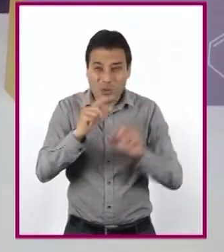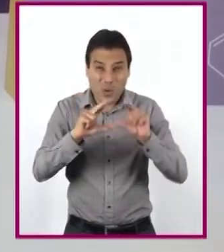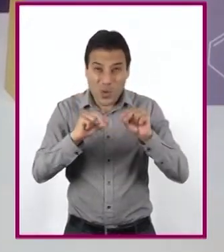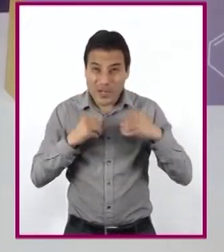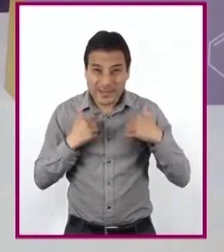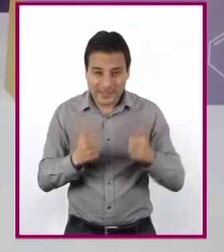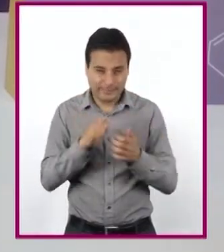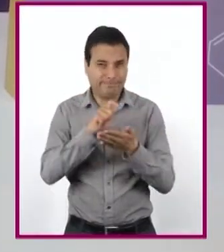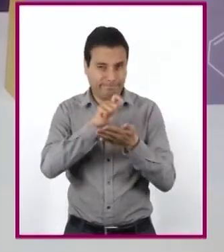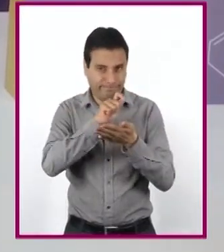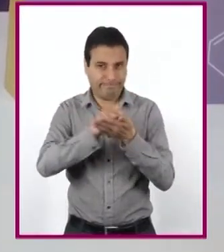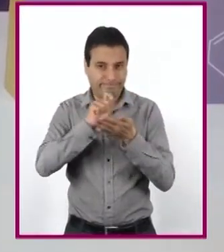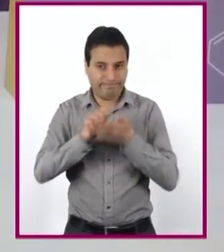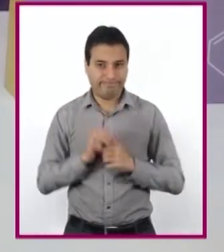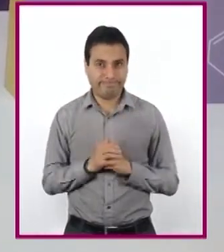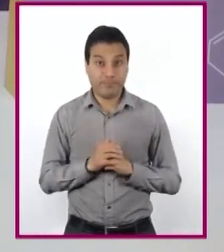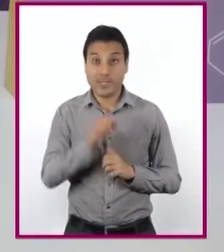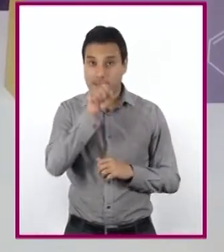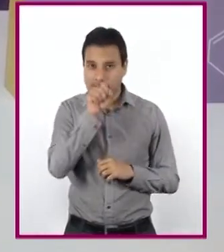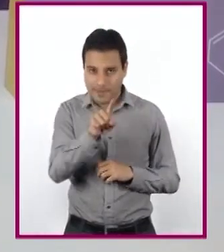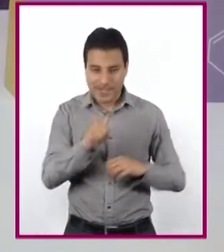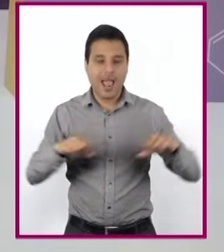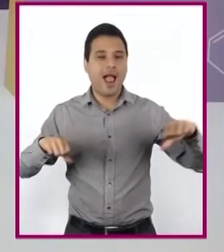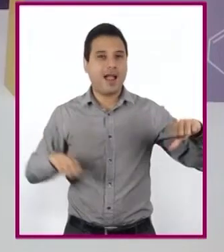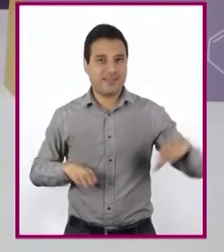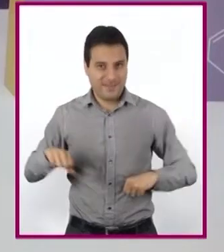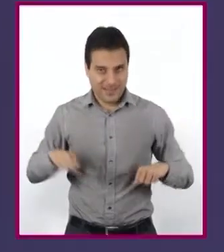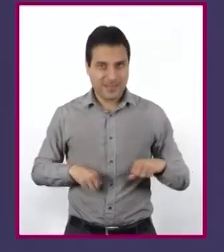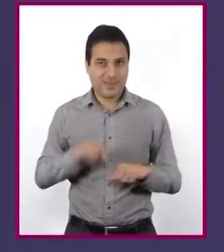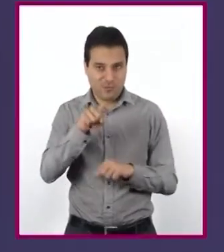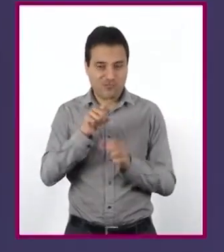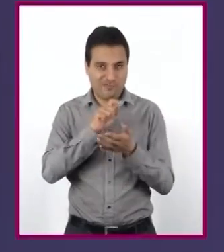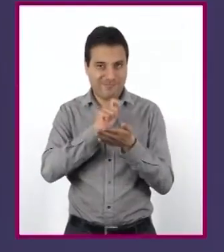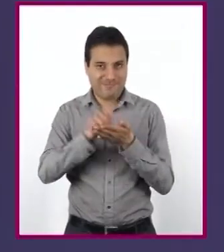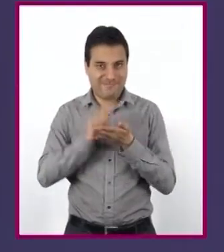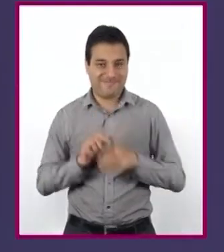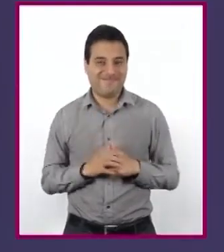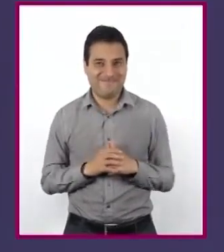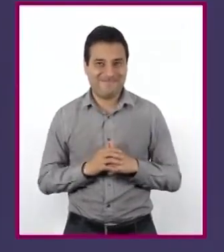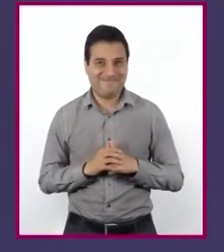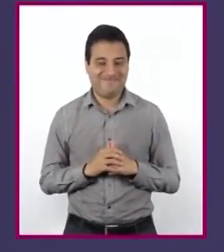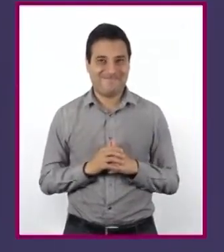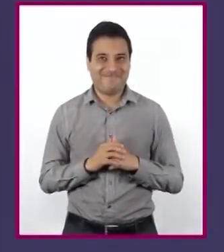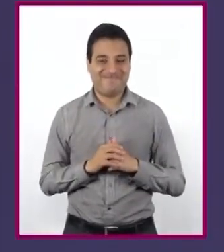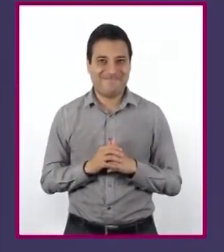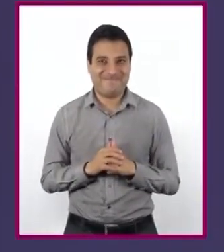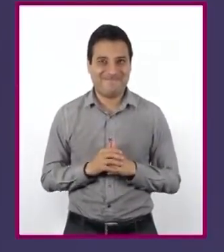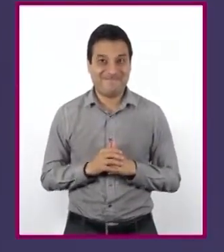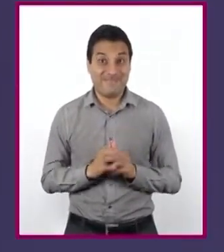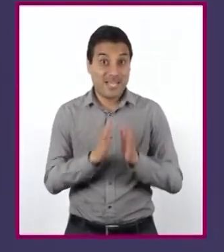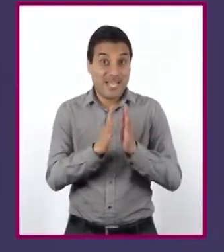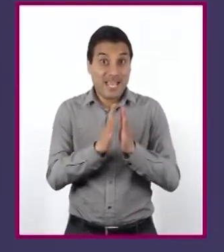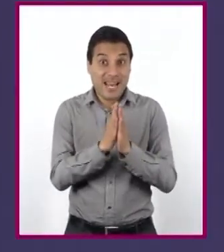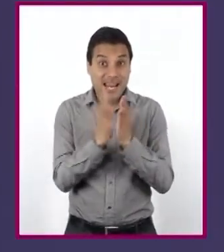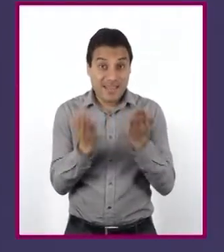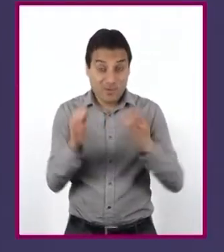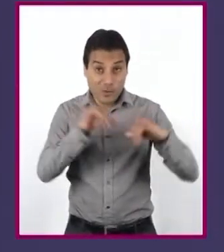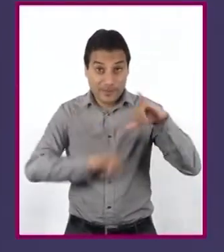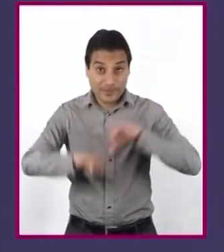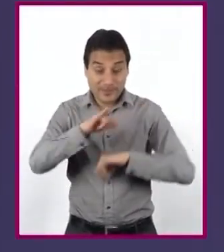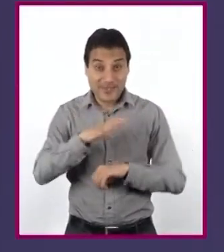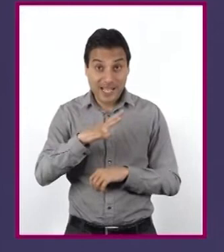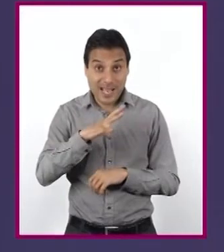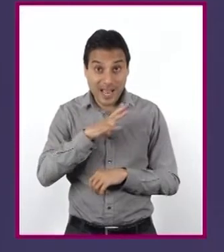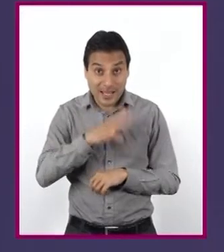sesión, así como las actividades propuestas. Si ya cuentan con su libro de texto,